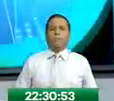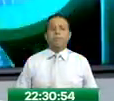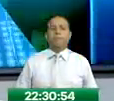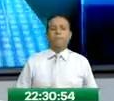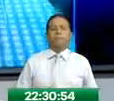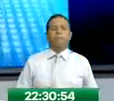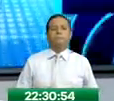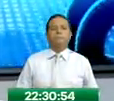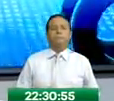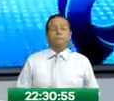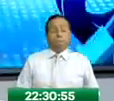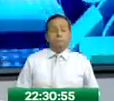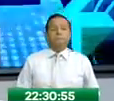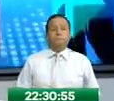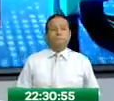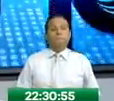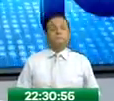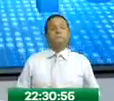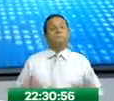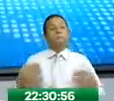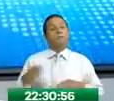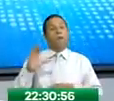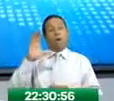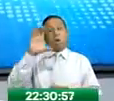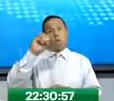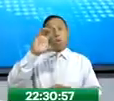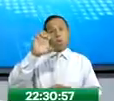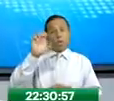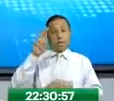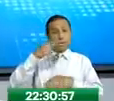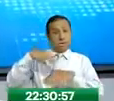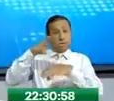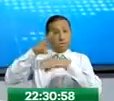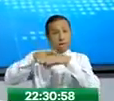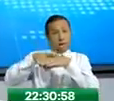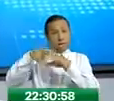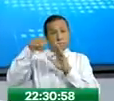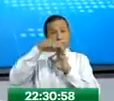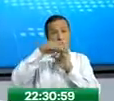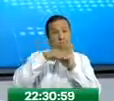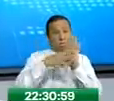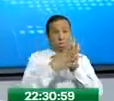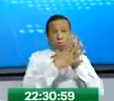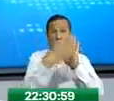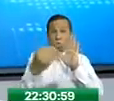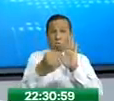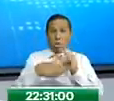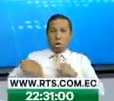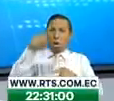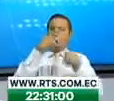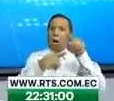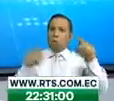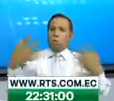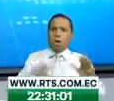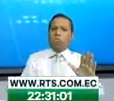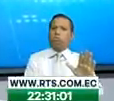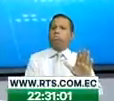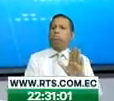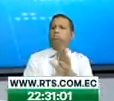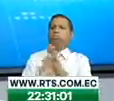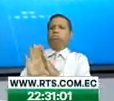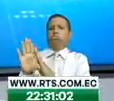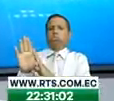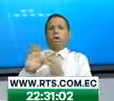Tras cumplir los parámetros exigidos por el COE Nacional, tres cantones más de Guayas pasaron a verde. Hay expectativa en el comercio del cantón Lomas